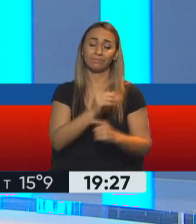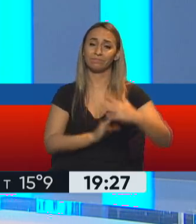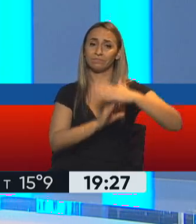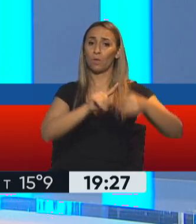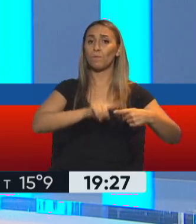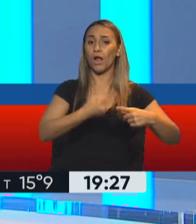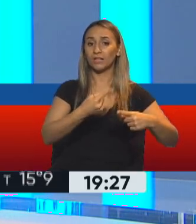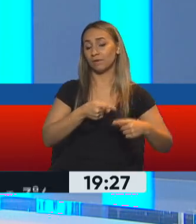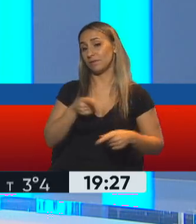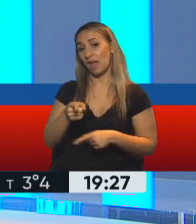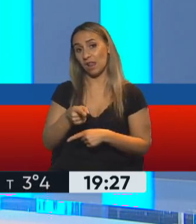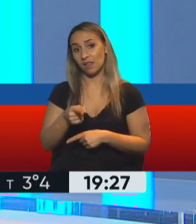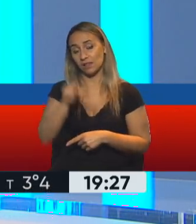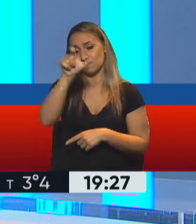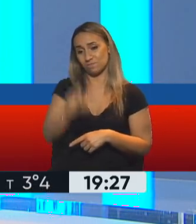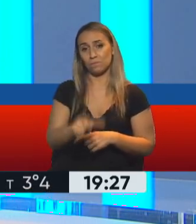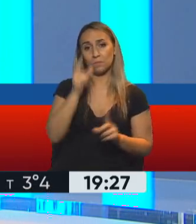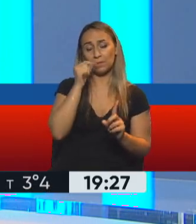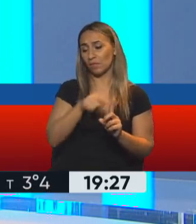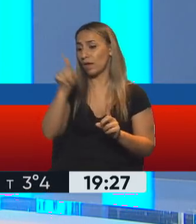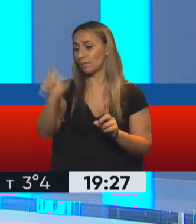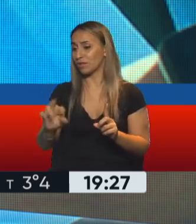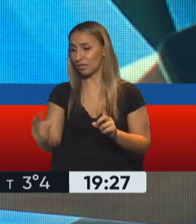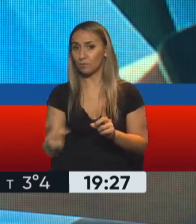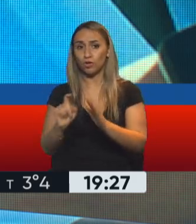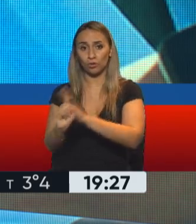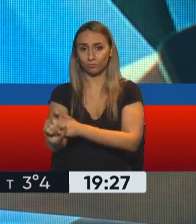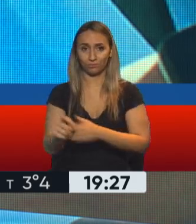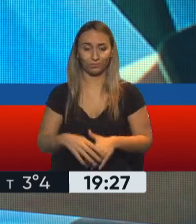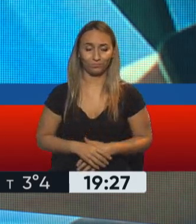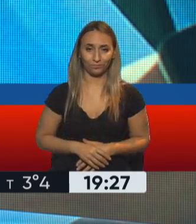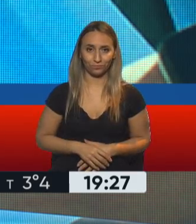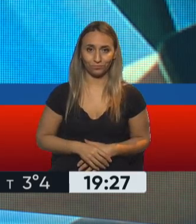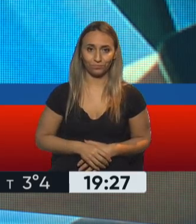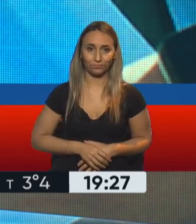otra es el padre de una persona que ya no va a estar entre nosotros. Lo vemos.